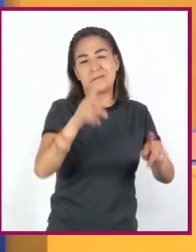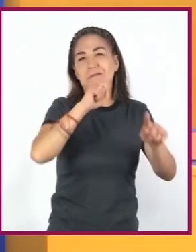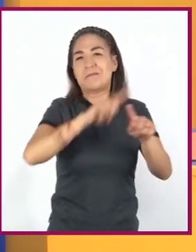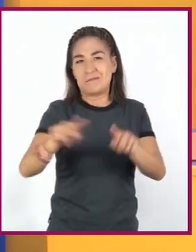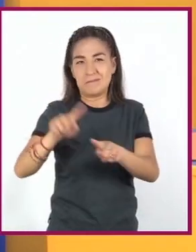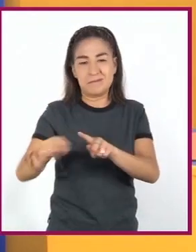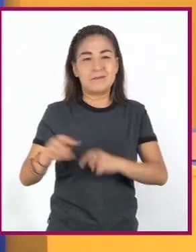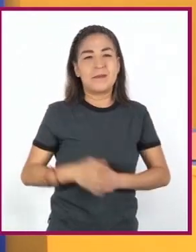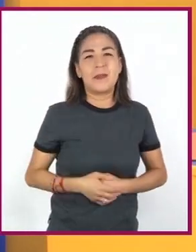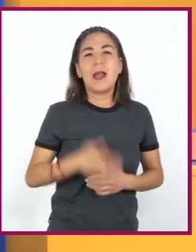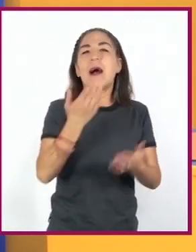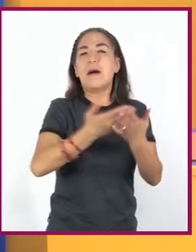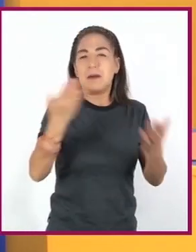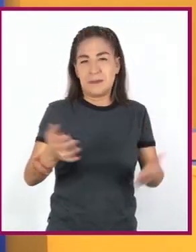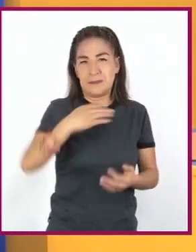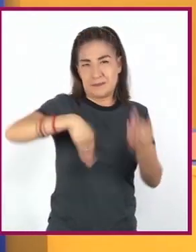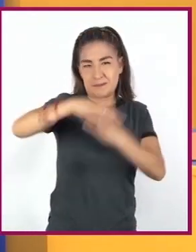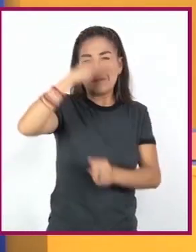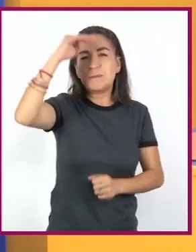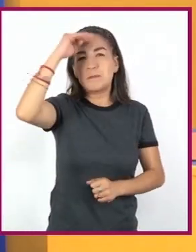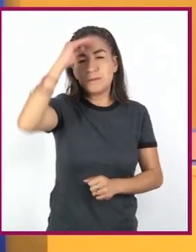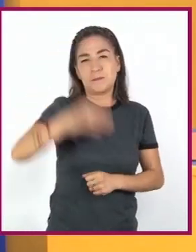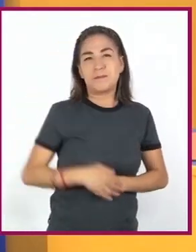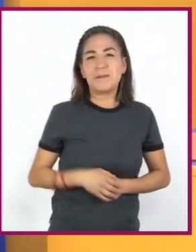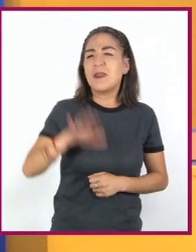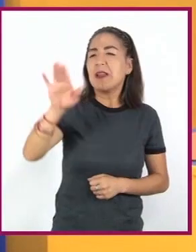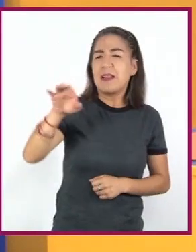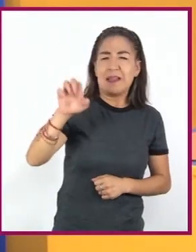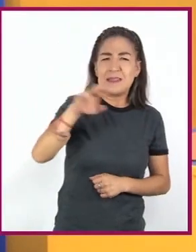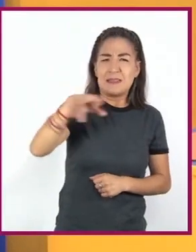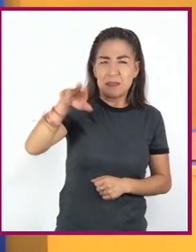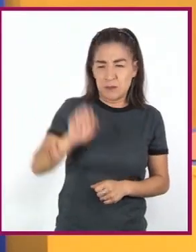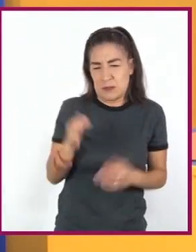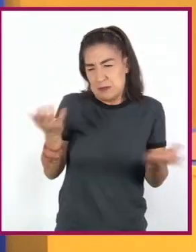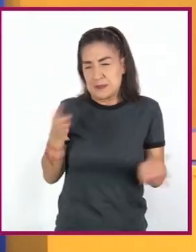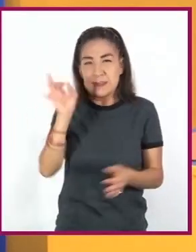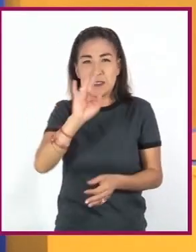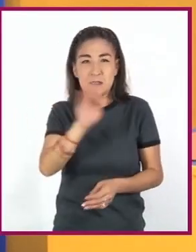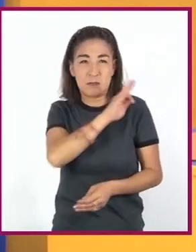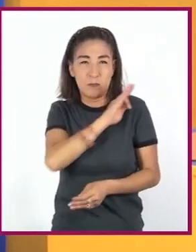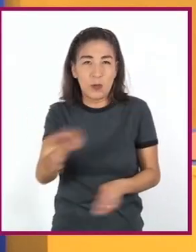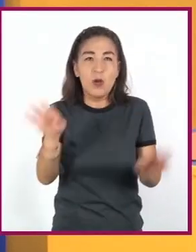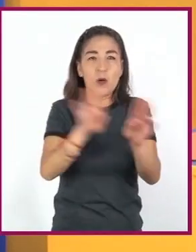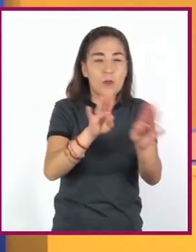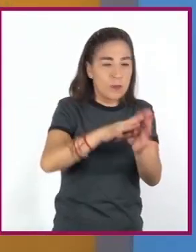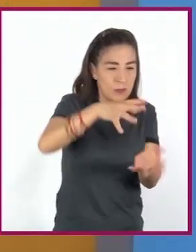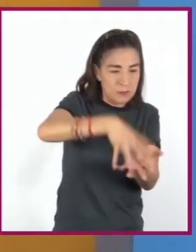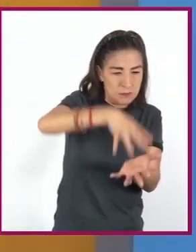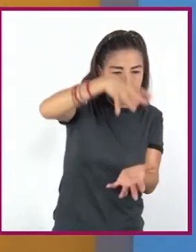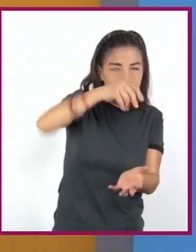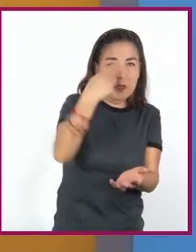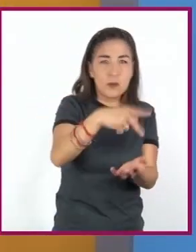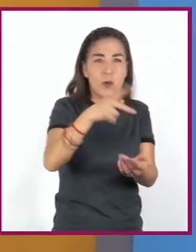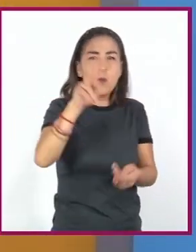otras. Ahora, reflexionemos. Enrique, ¿es posible calcular el volumen del desarrollo plano?